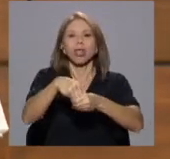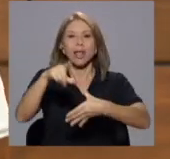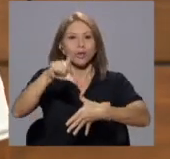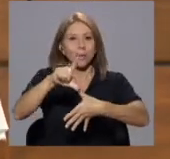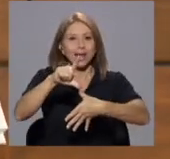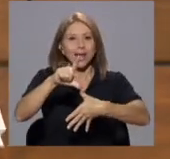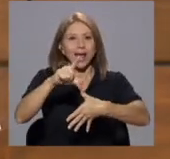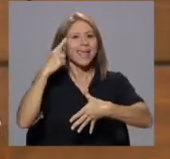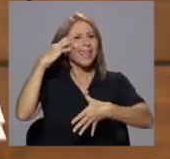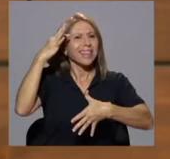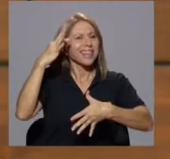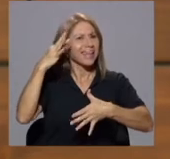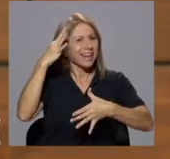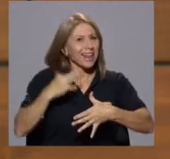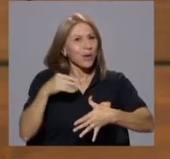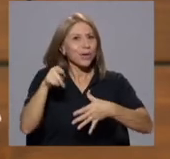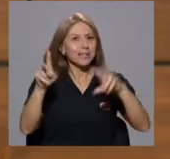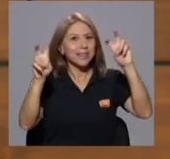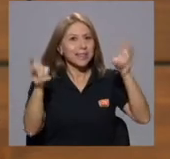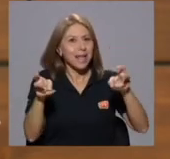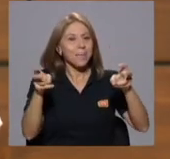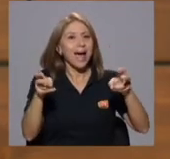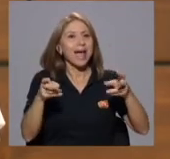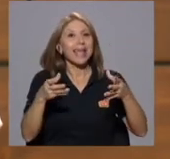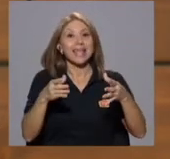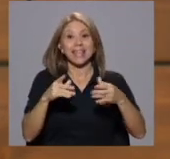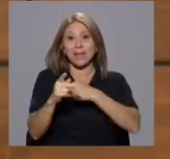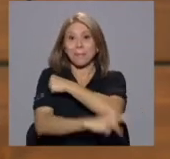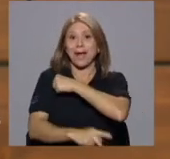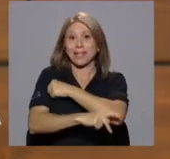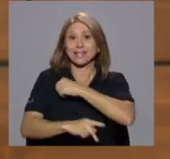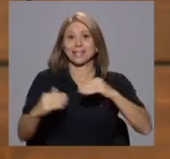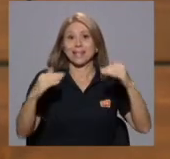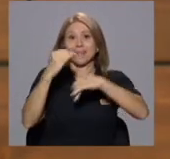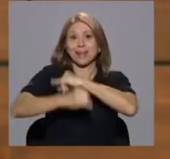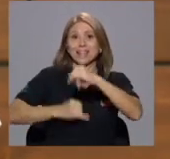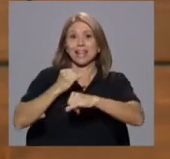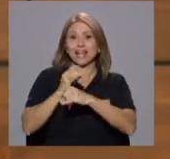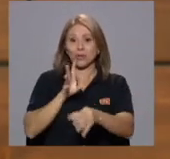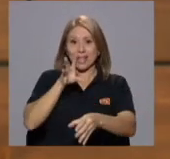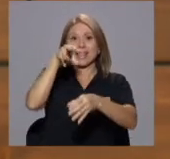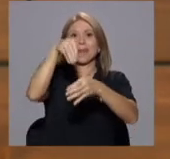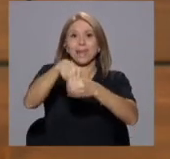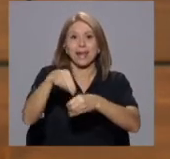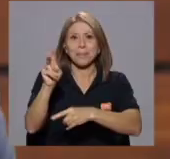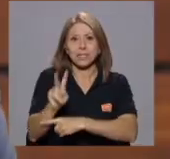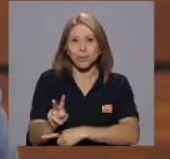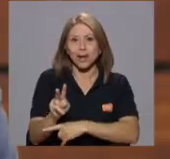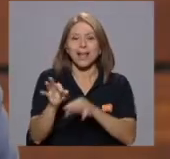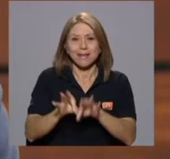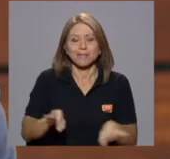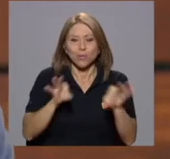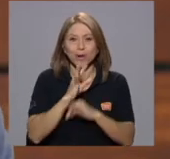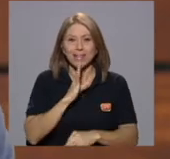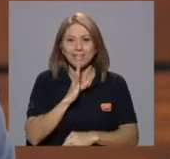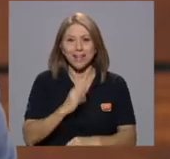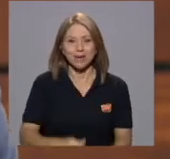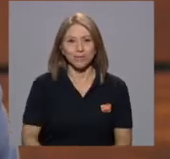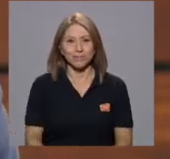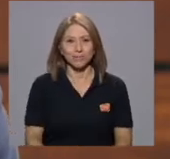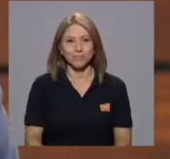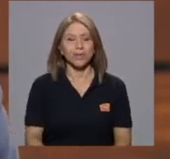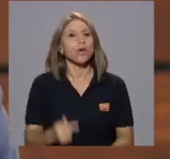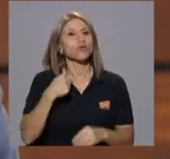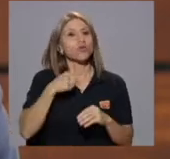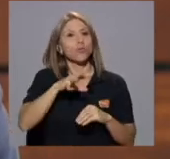tema del intervencionismo internacional en este país vale la pena traerlo a colación. Adelante. Voy a sumar